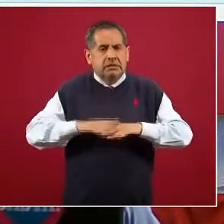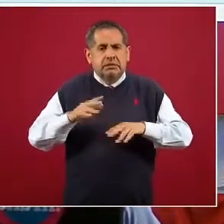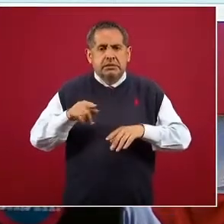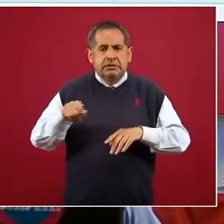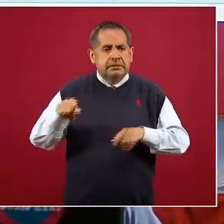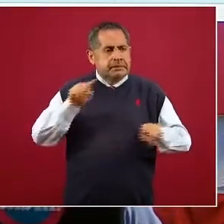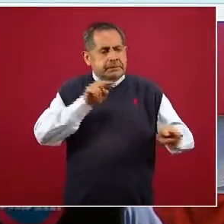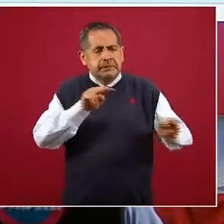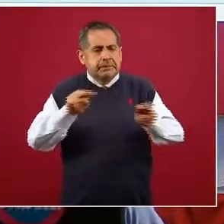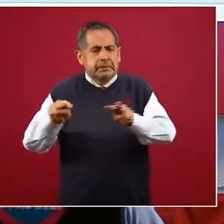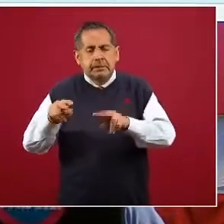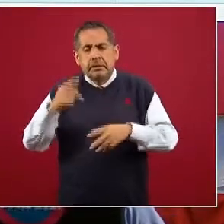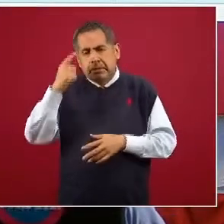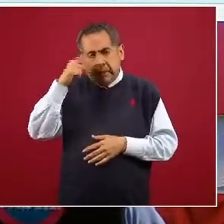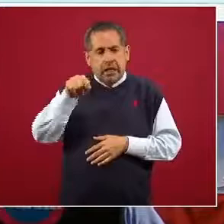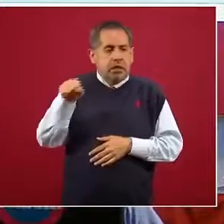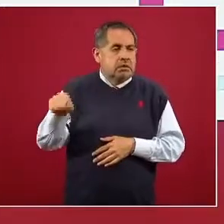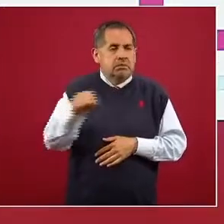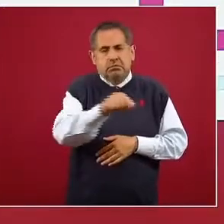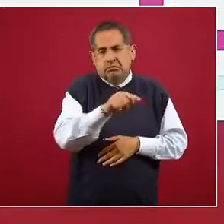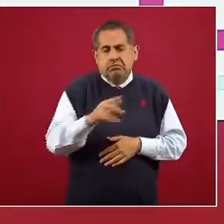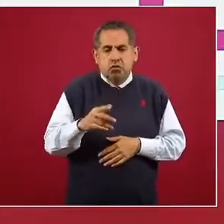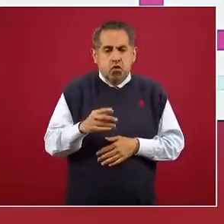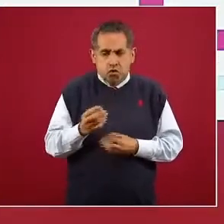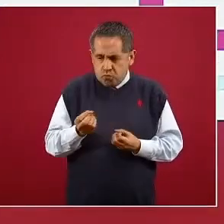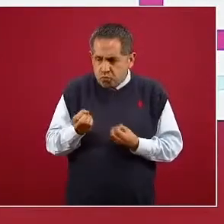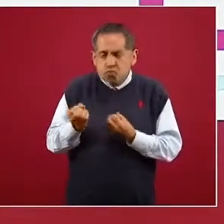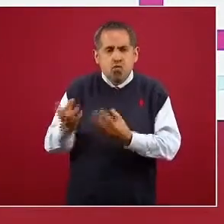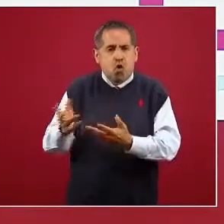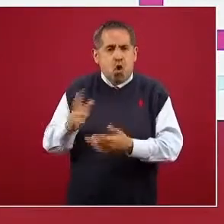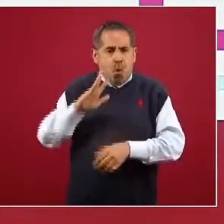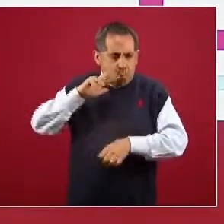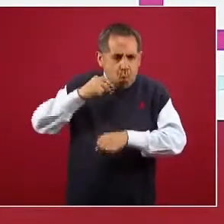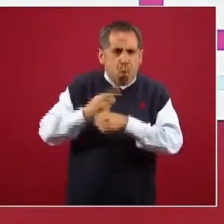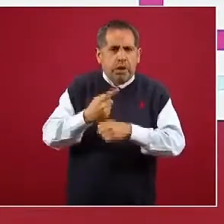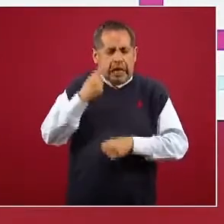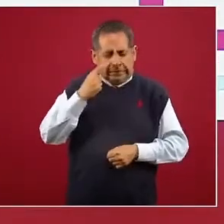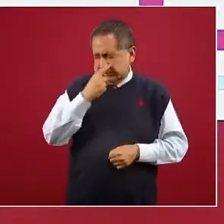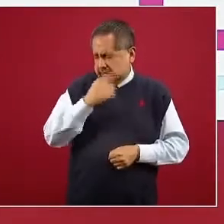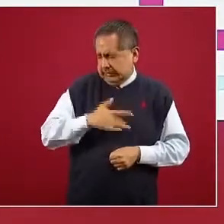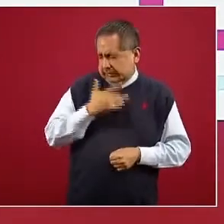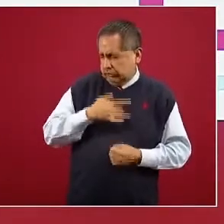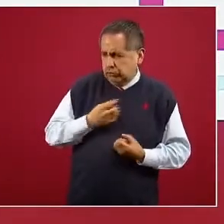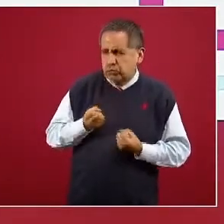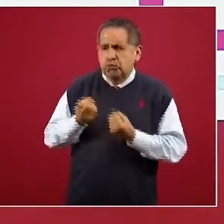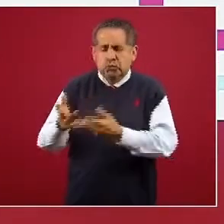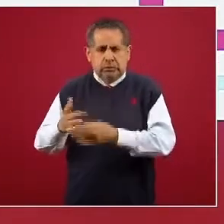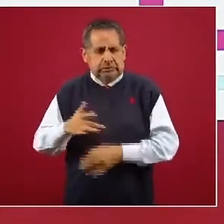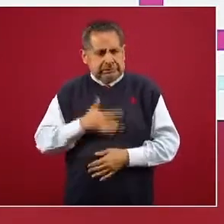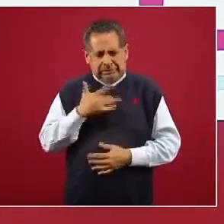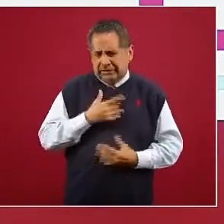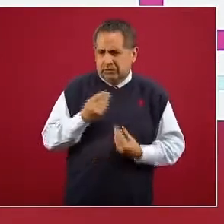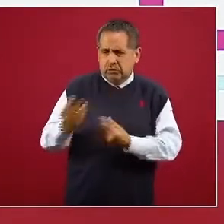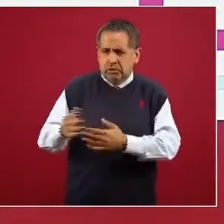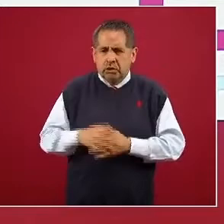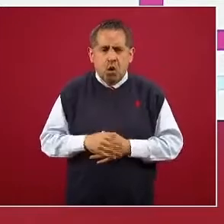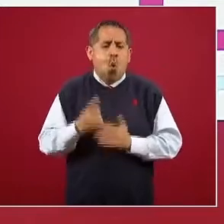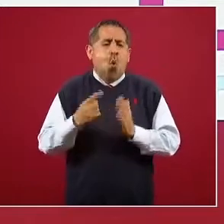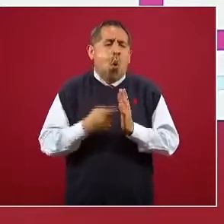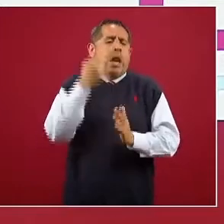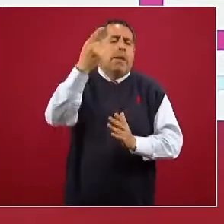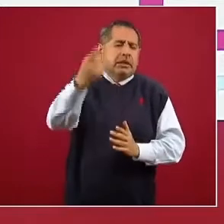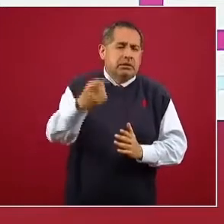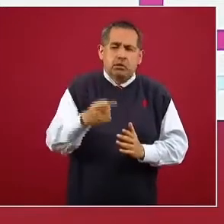esta población a que se conviertan en donadores voluntarios y altruistas de sangre, no solo de una